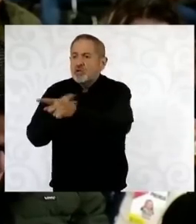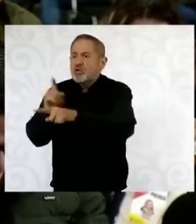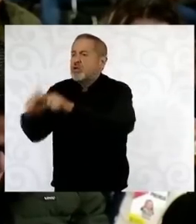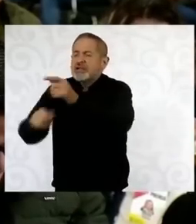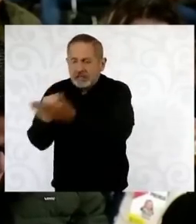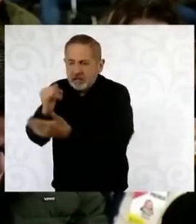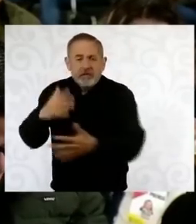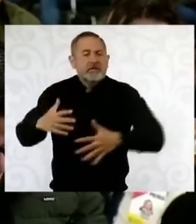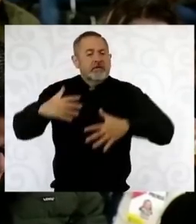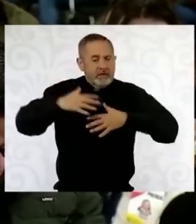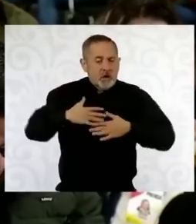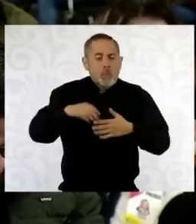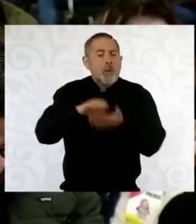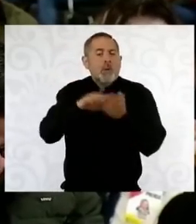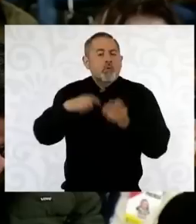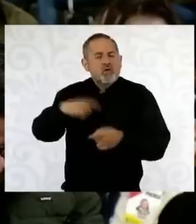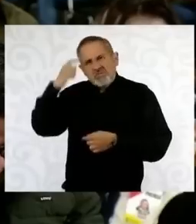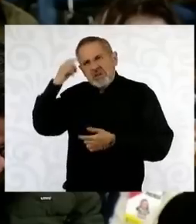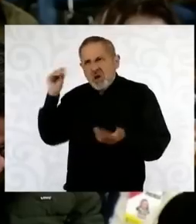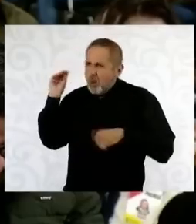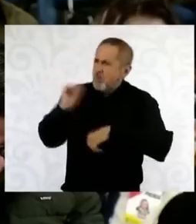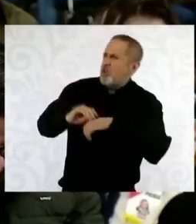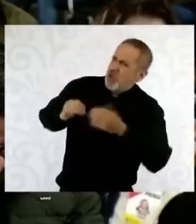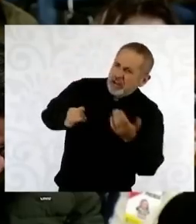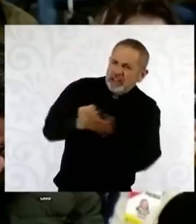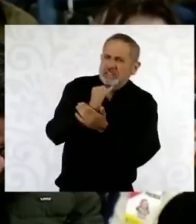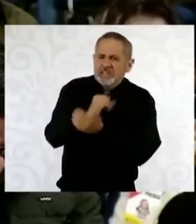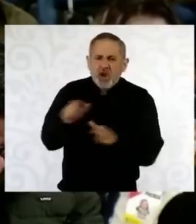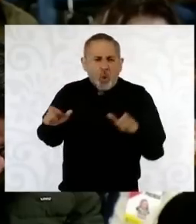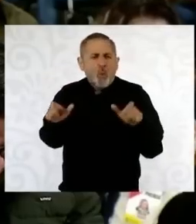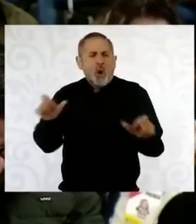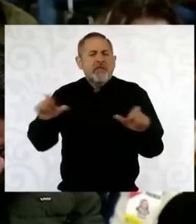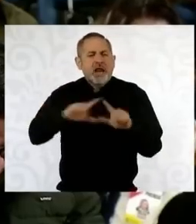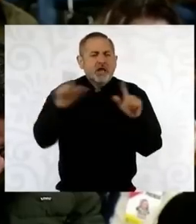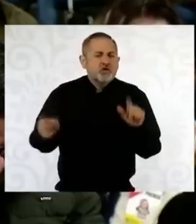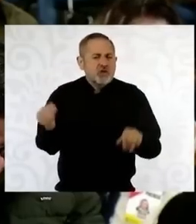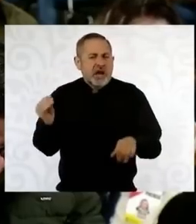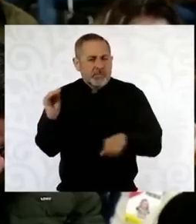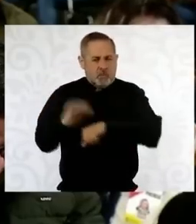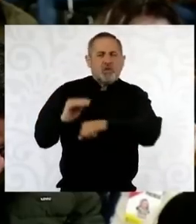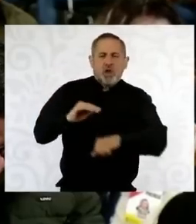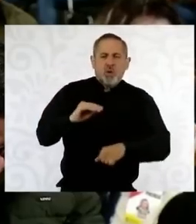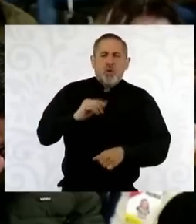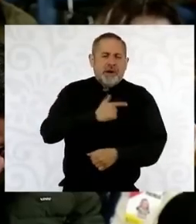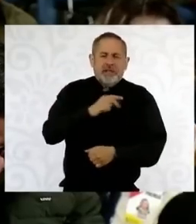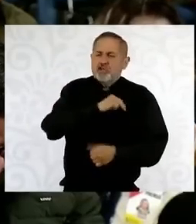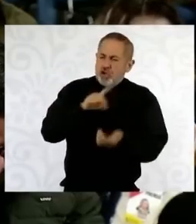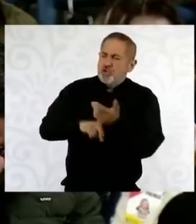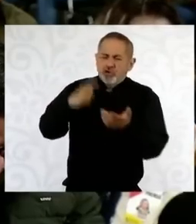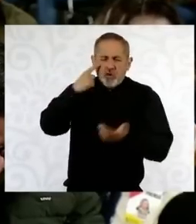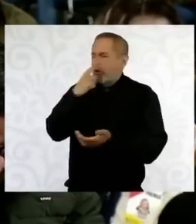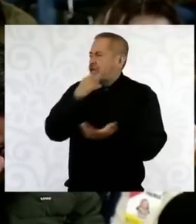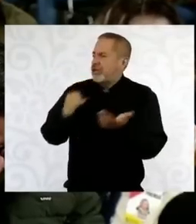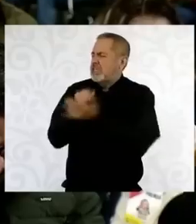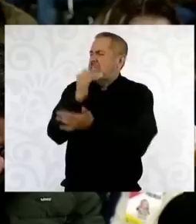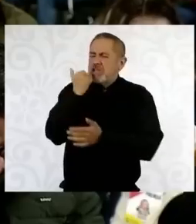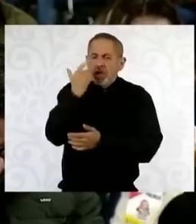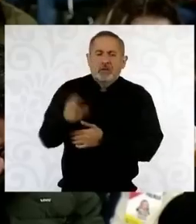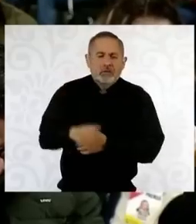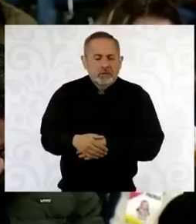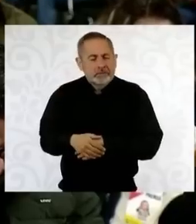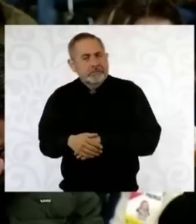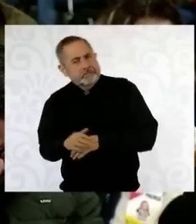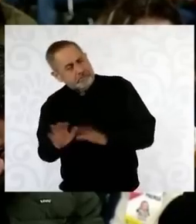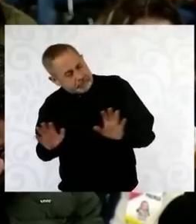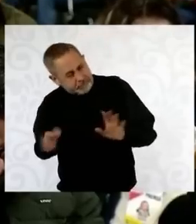de la adscripción de la Guardia Nacional a las Fuerzas Armadas, etcétera. Primero preguntarle si usted observa estos claroscuros que